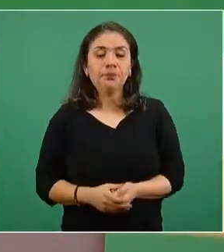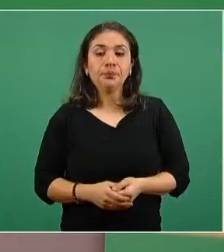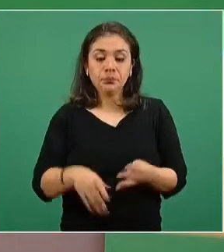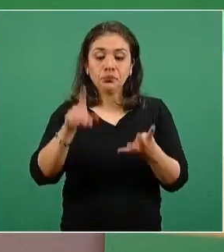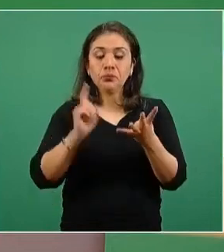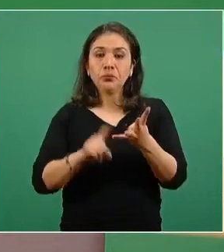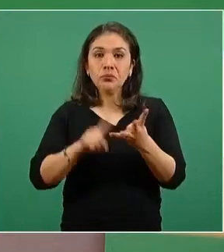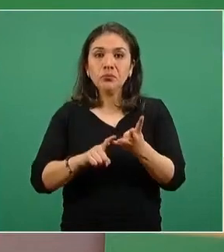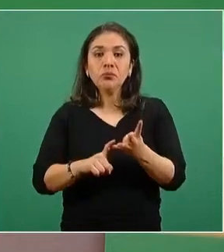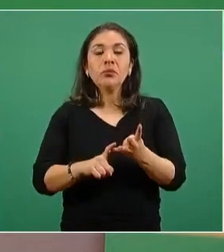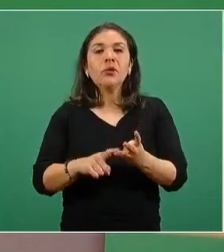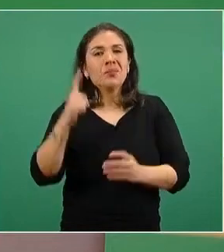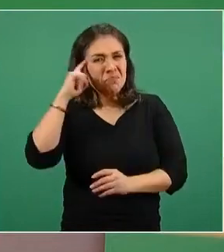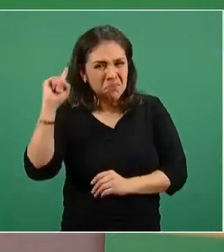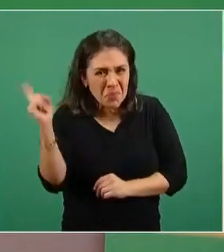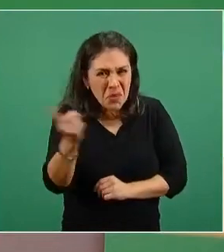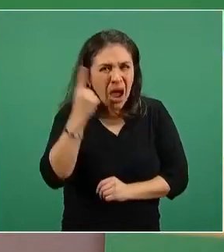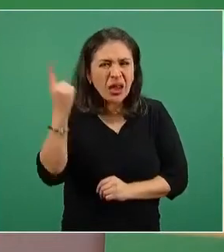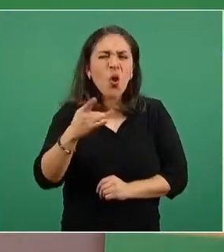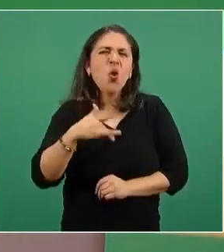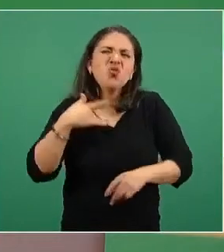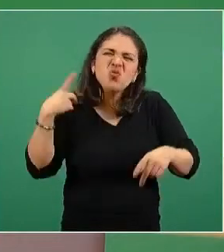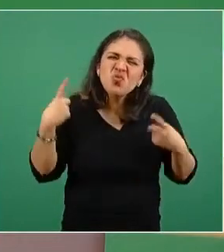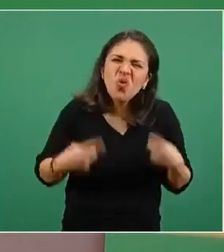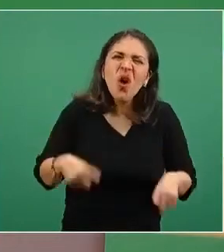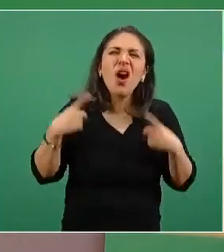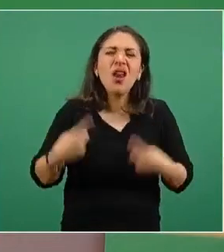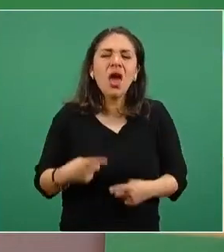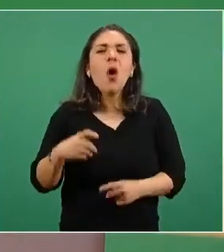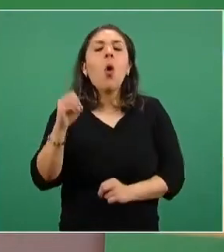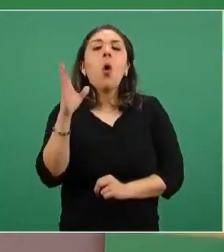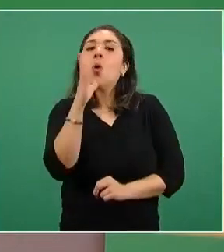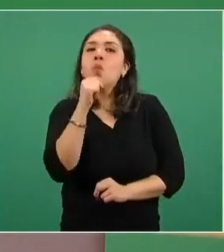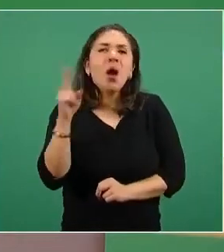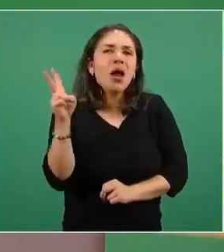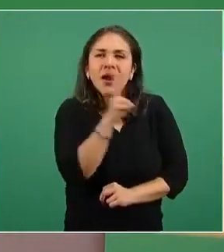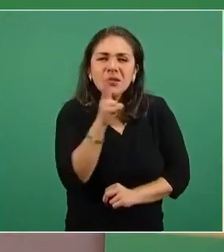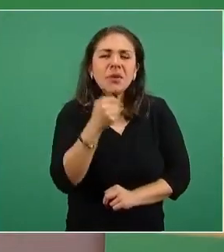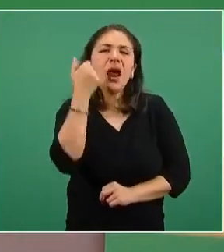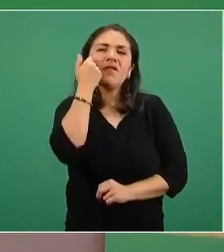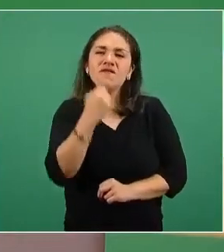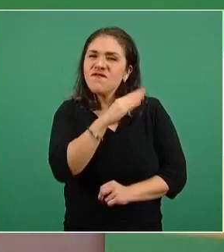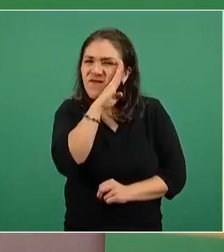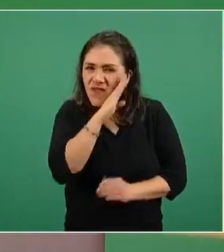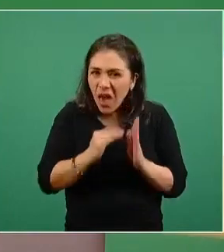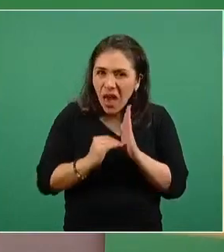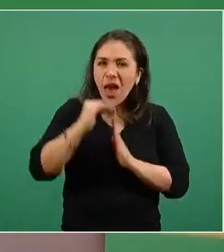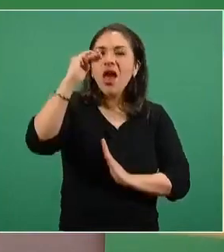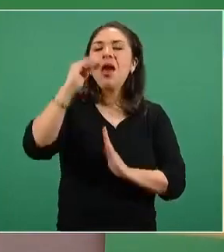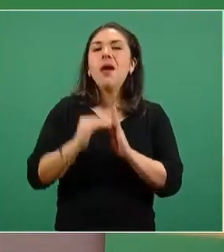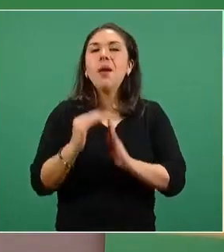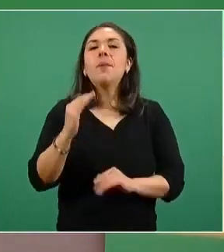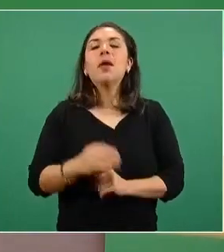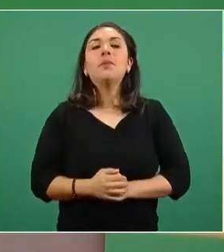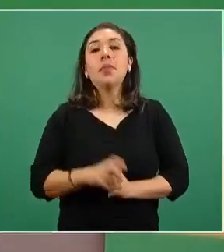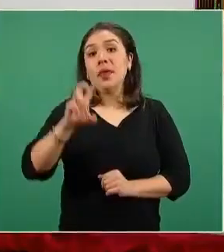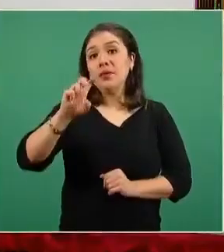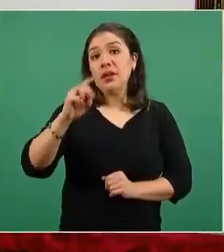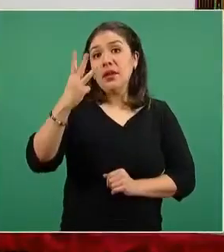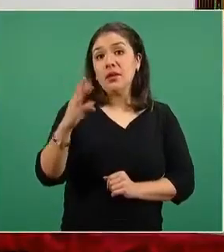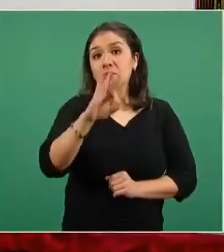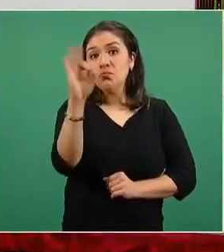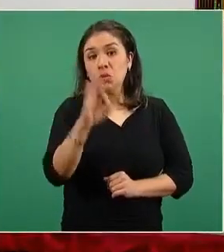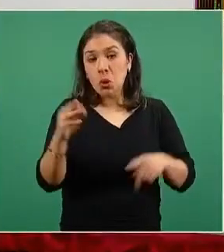Dolor o hipersensibilidad, mareo, sensación de dificultad para respirar, fiebre, como ya dije, en